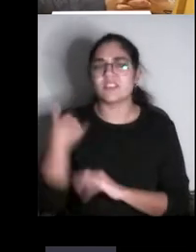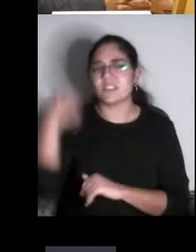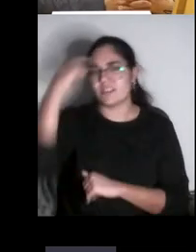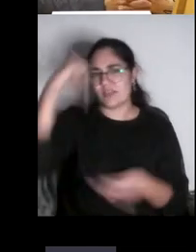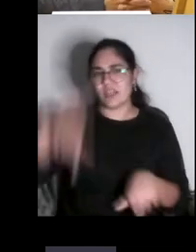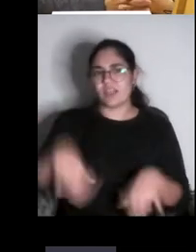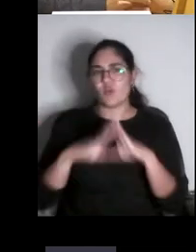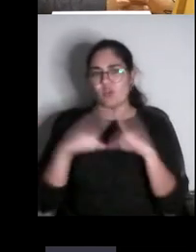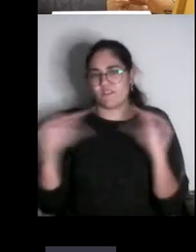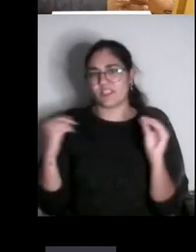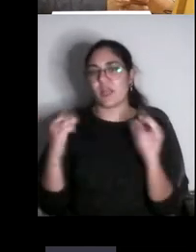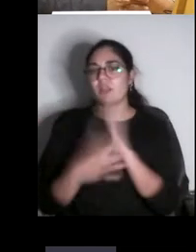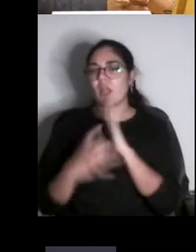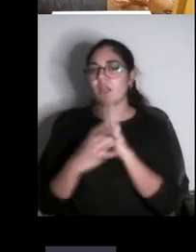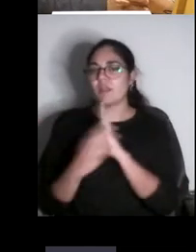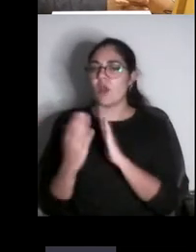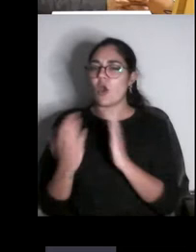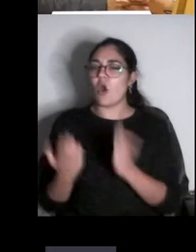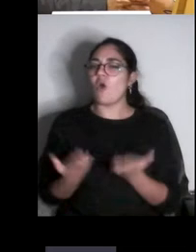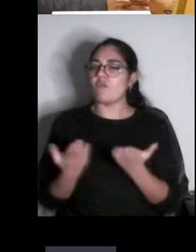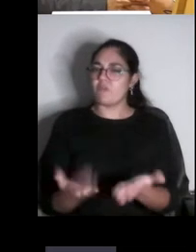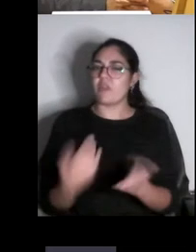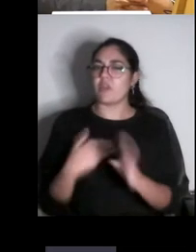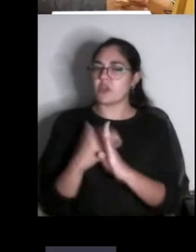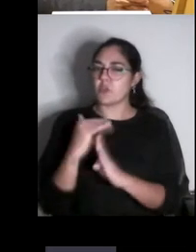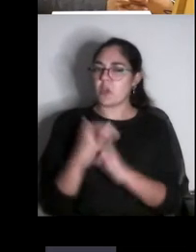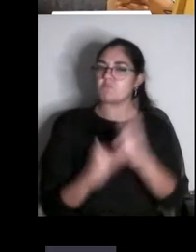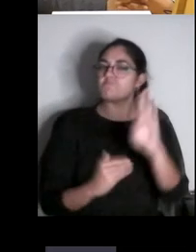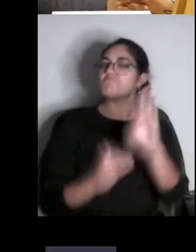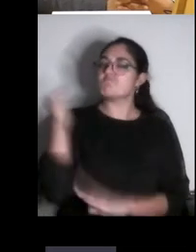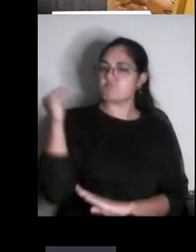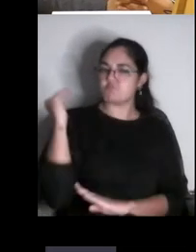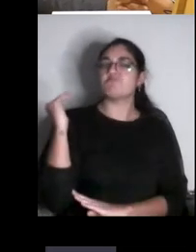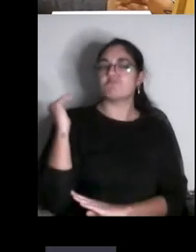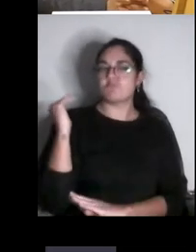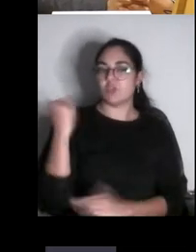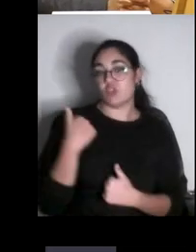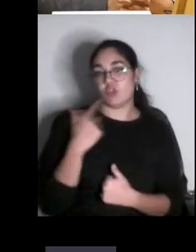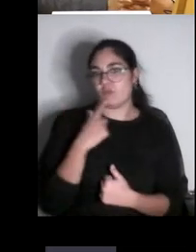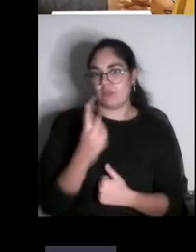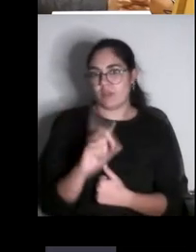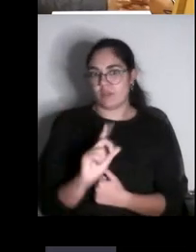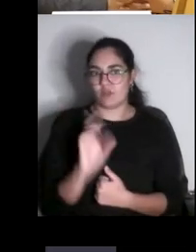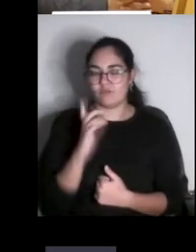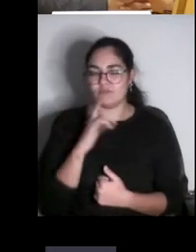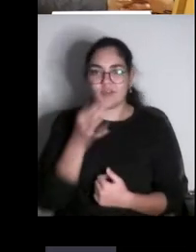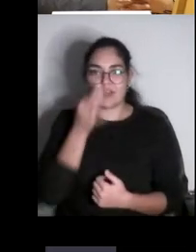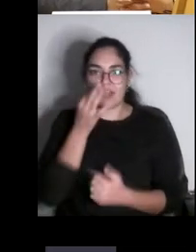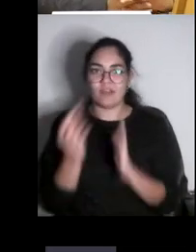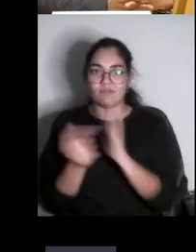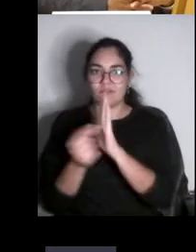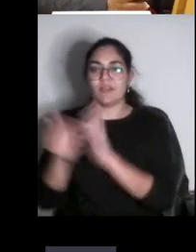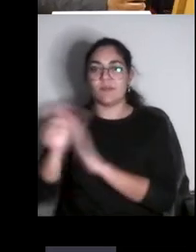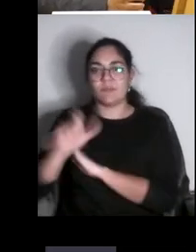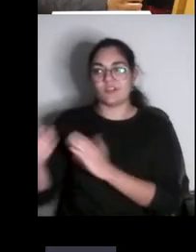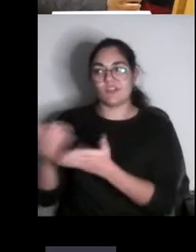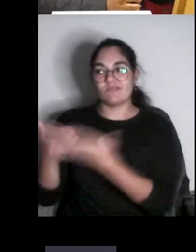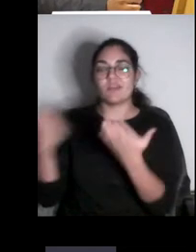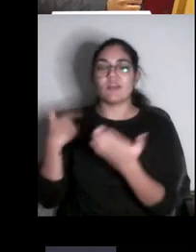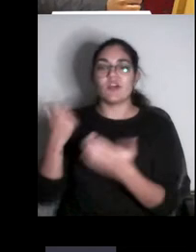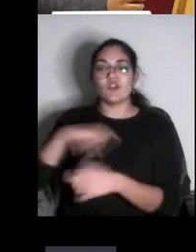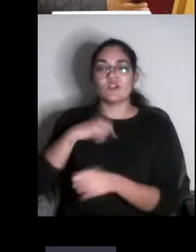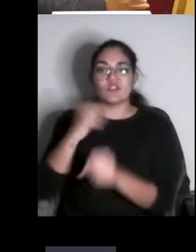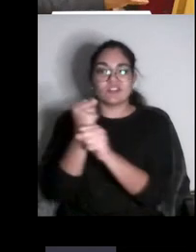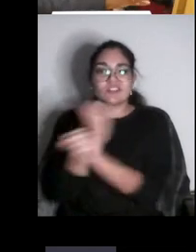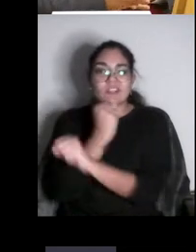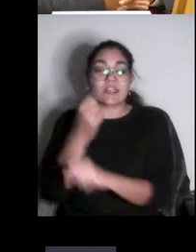y no lo digo yo, lo vamos a ver, lo voy a comentar a través de algunos datos de nuestros egresados, de la inserción laboral de nuestros